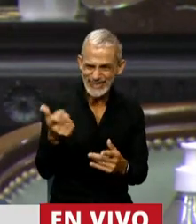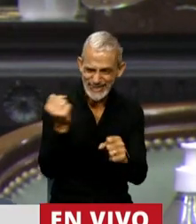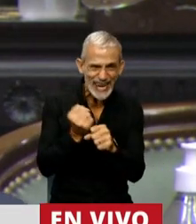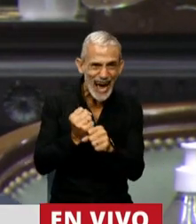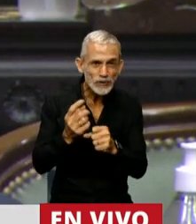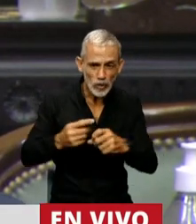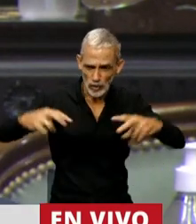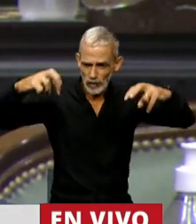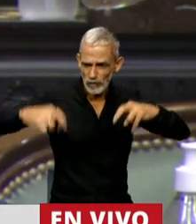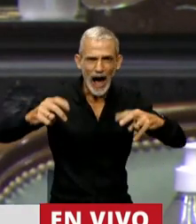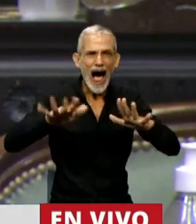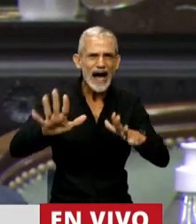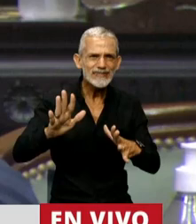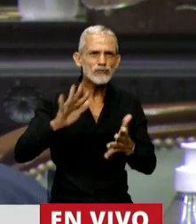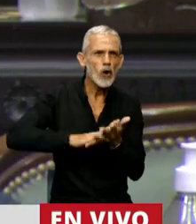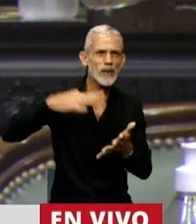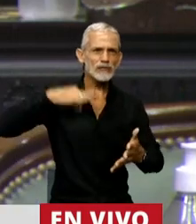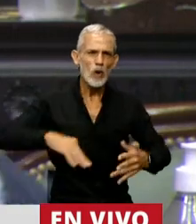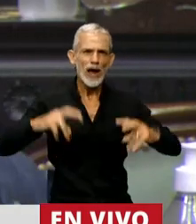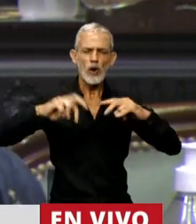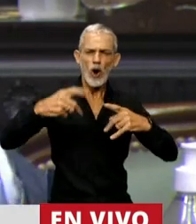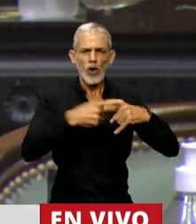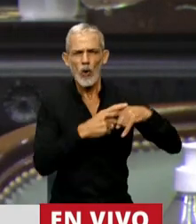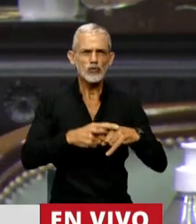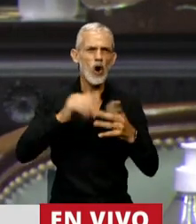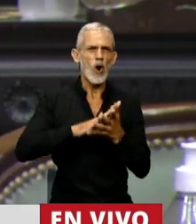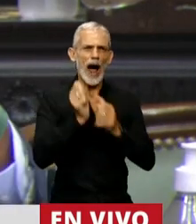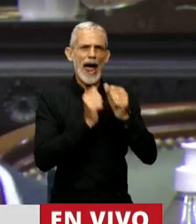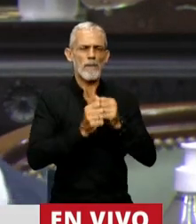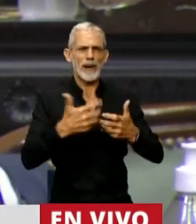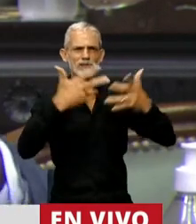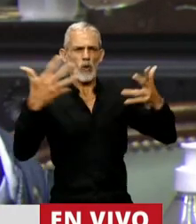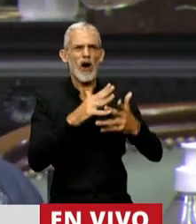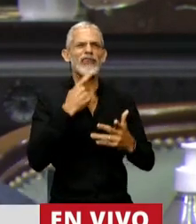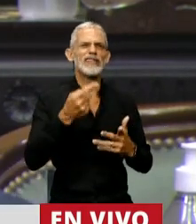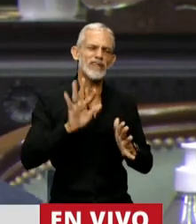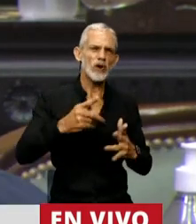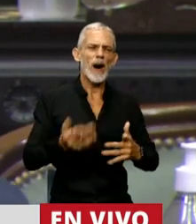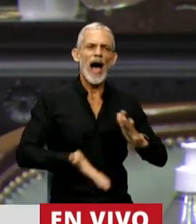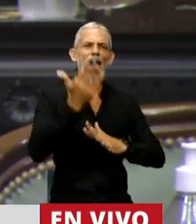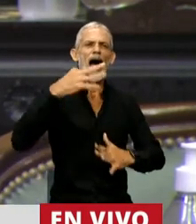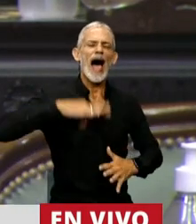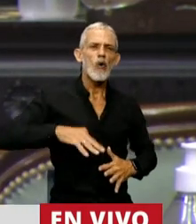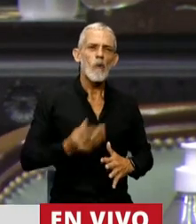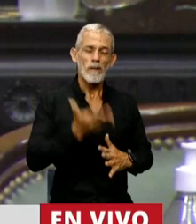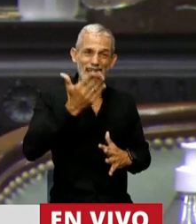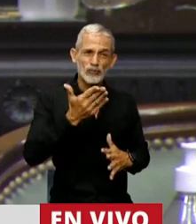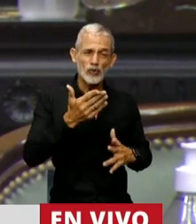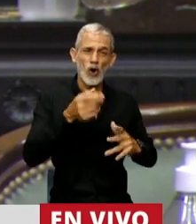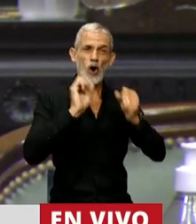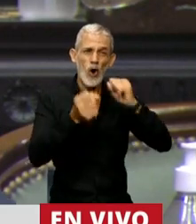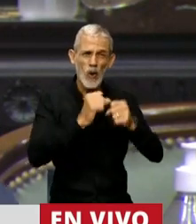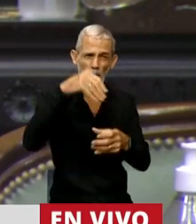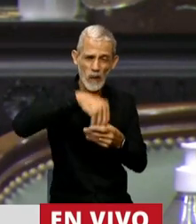en una mesa de negociación paritaria, negociando con una empresa y diciendo que van a dar los aumentos de sus empleados, de sus